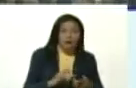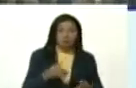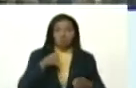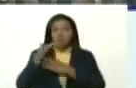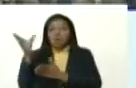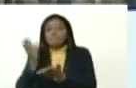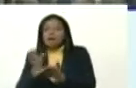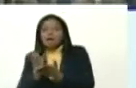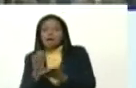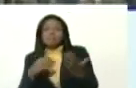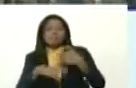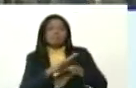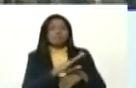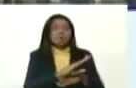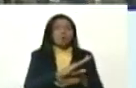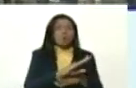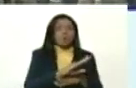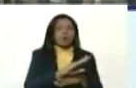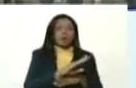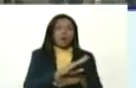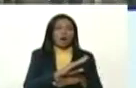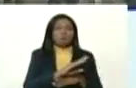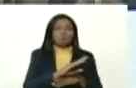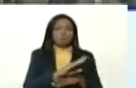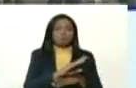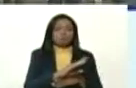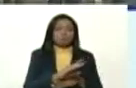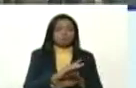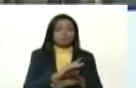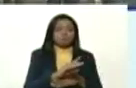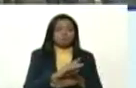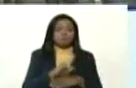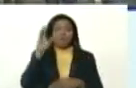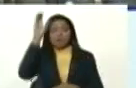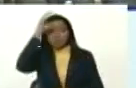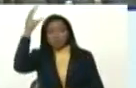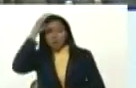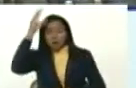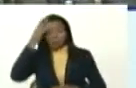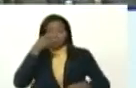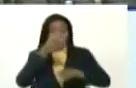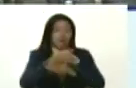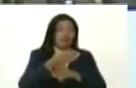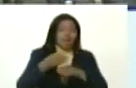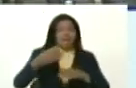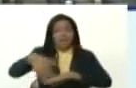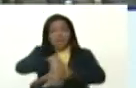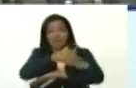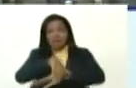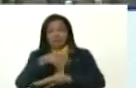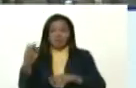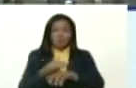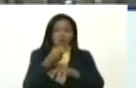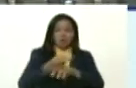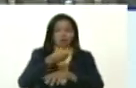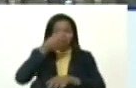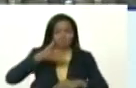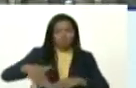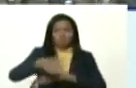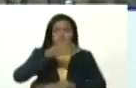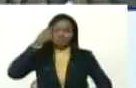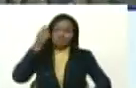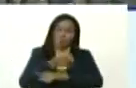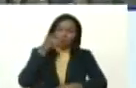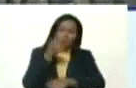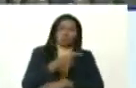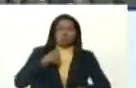Catia y Erika se va para Caricuao. Pero los quiero ver en la calle, gobernando con el pueblo. Es una orden que les